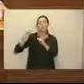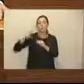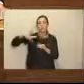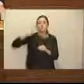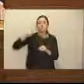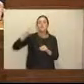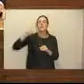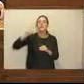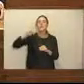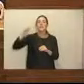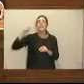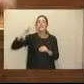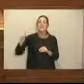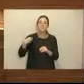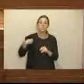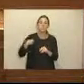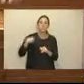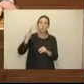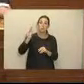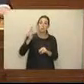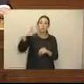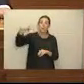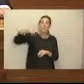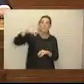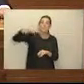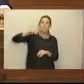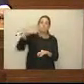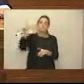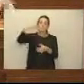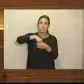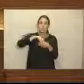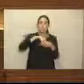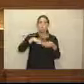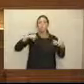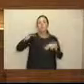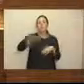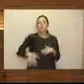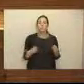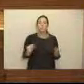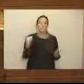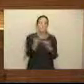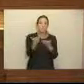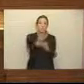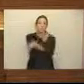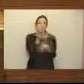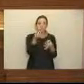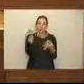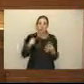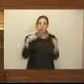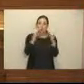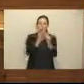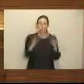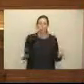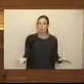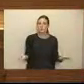Iceta, le hizo al presidente Mas en el Parlamento de Cataluña. Y le pidió exactamente lo mismo que yo le he pedido a usted,